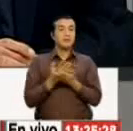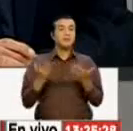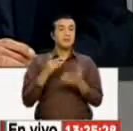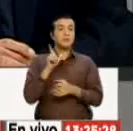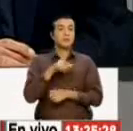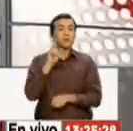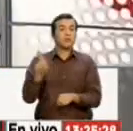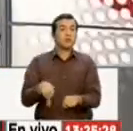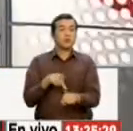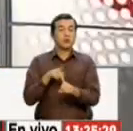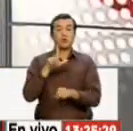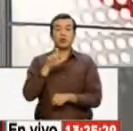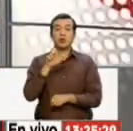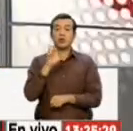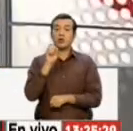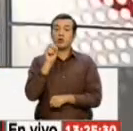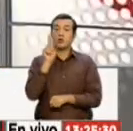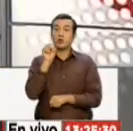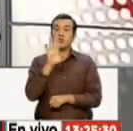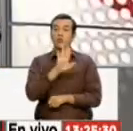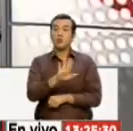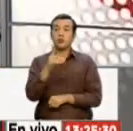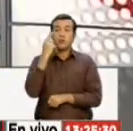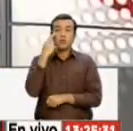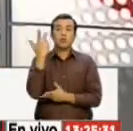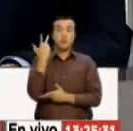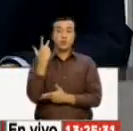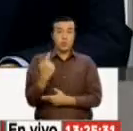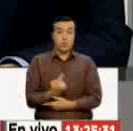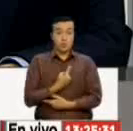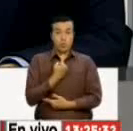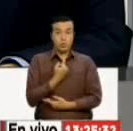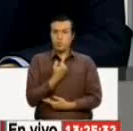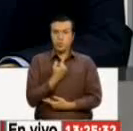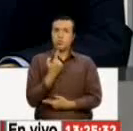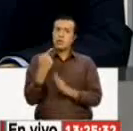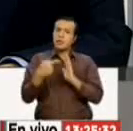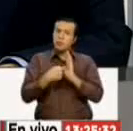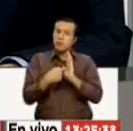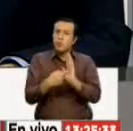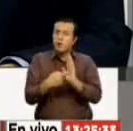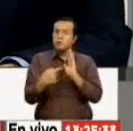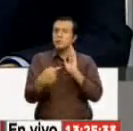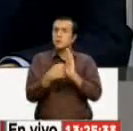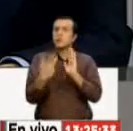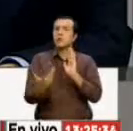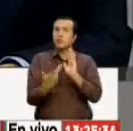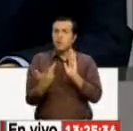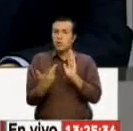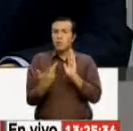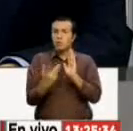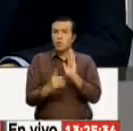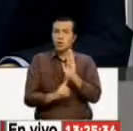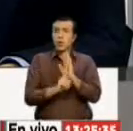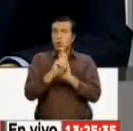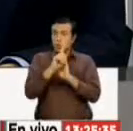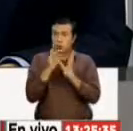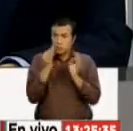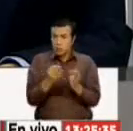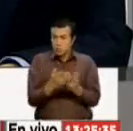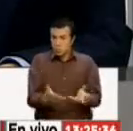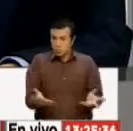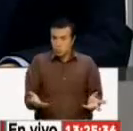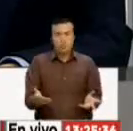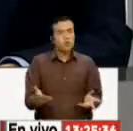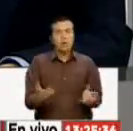analista político León Roldós, no debe ser visto de forma aislada. La tributación no es para ahogar el desarrollo. La